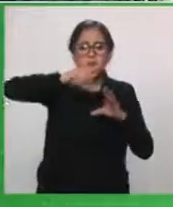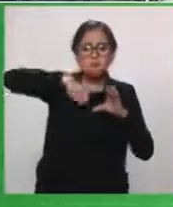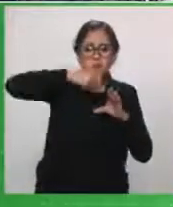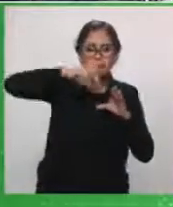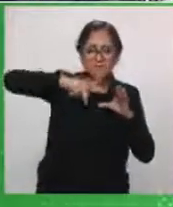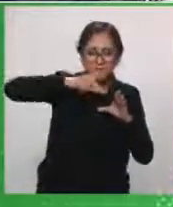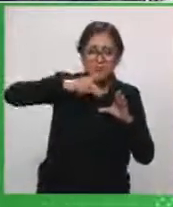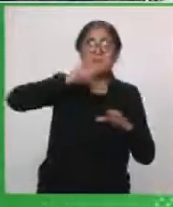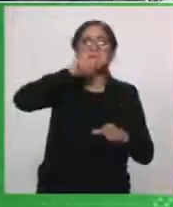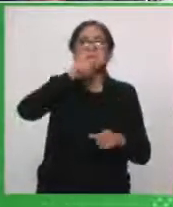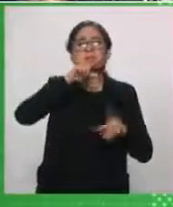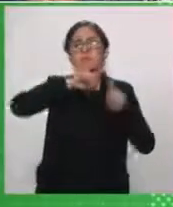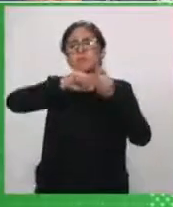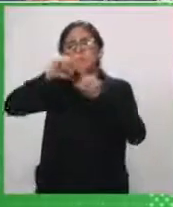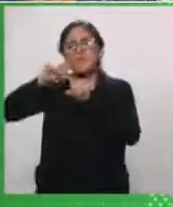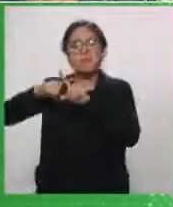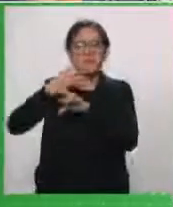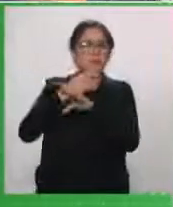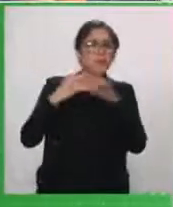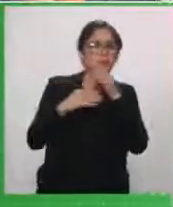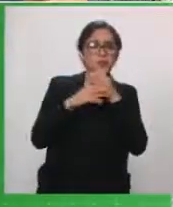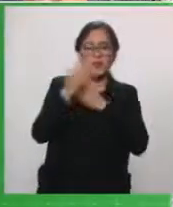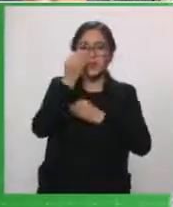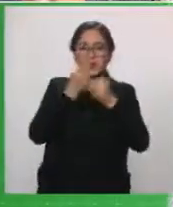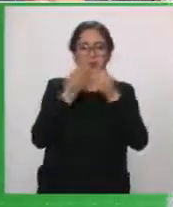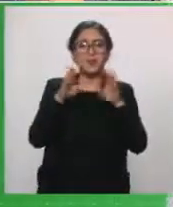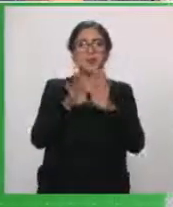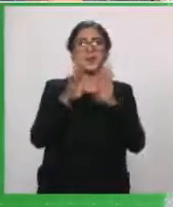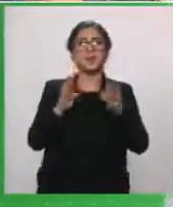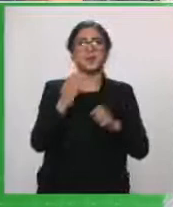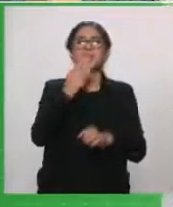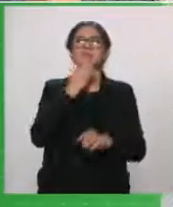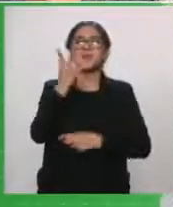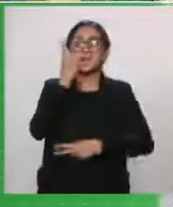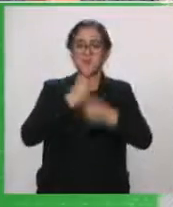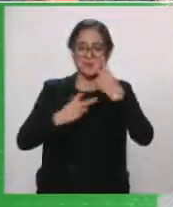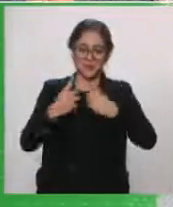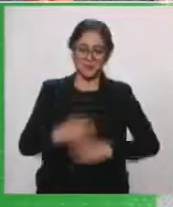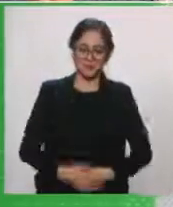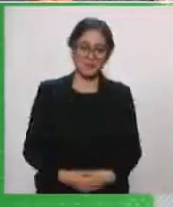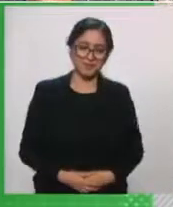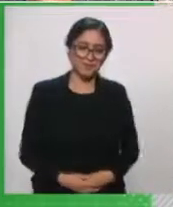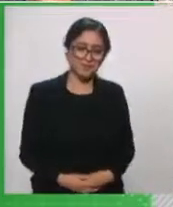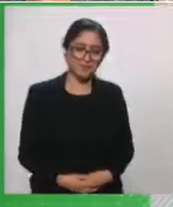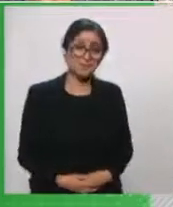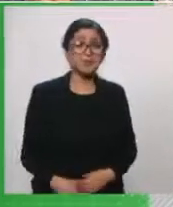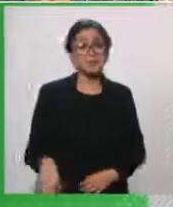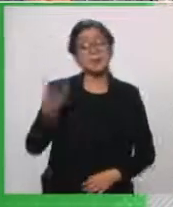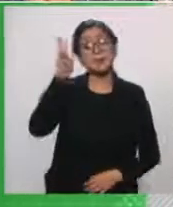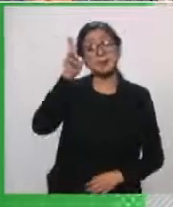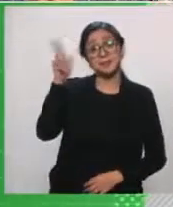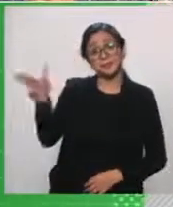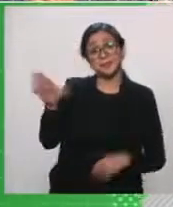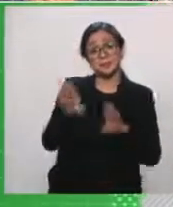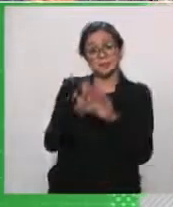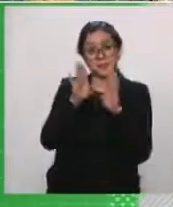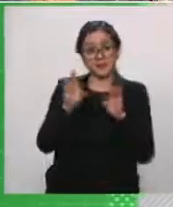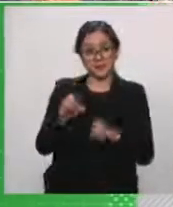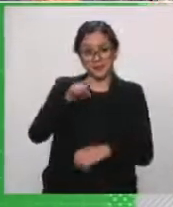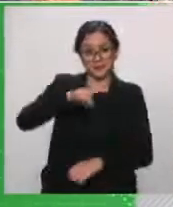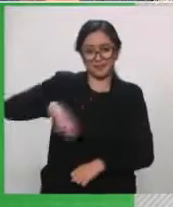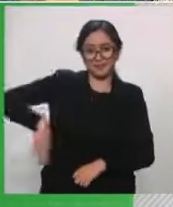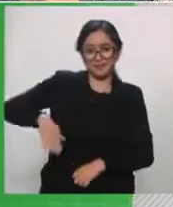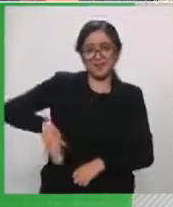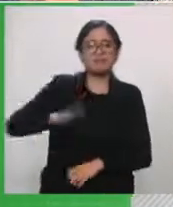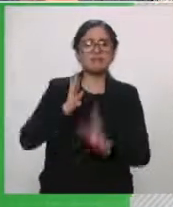maíz. Héctor, buenos días, ¿cómo estás? Bienvenido. Hola, ¿qué tal? Buenos días, amigos, amigas, ¿qué tal? ¿Cómo están? Pues como dices bien,